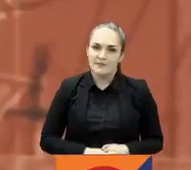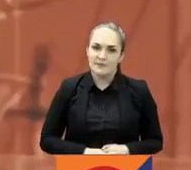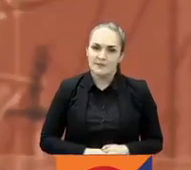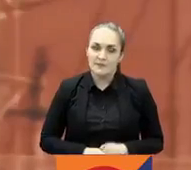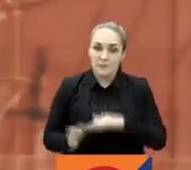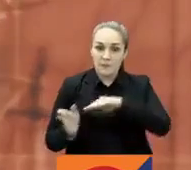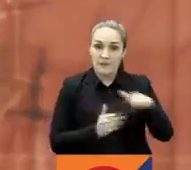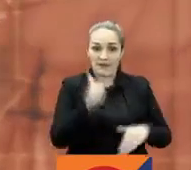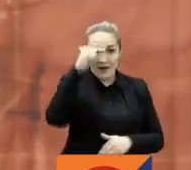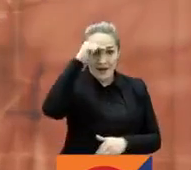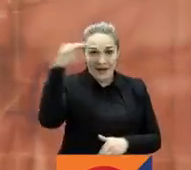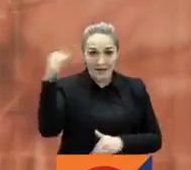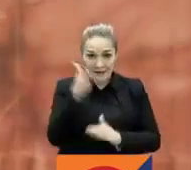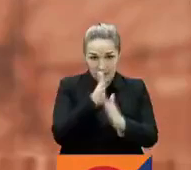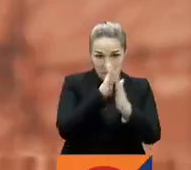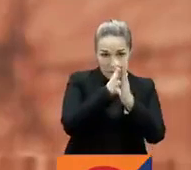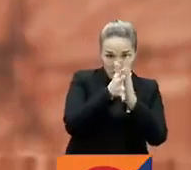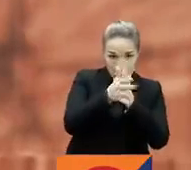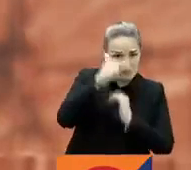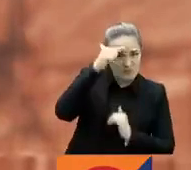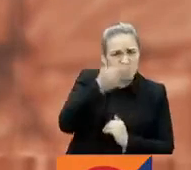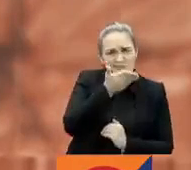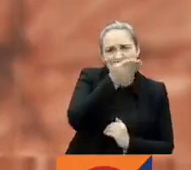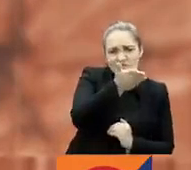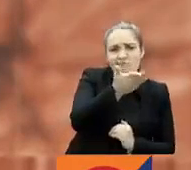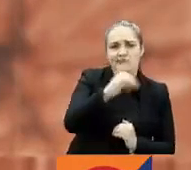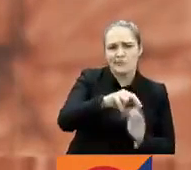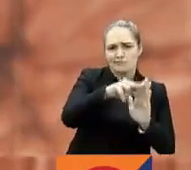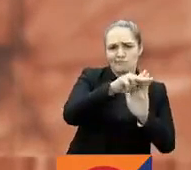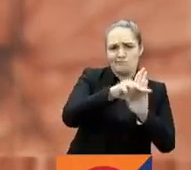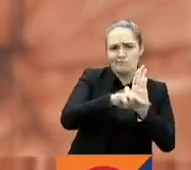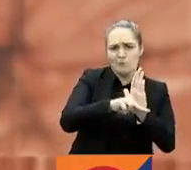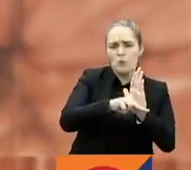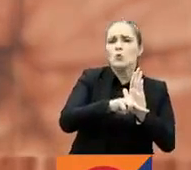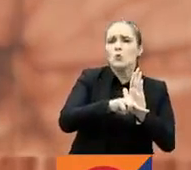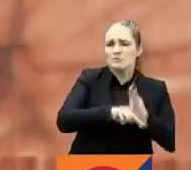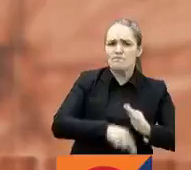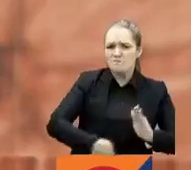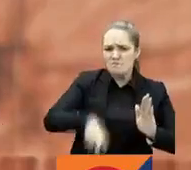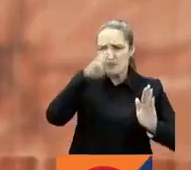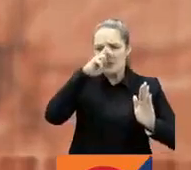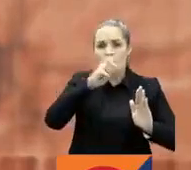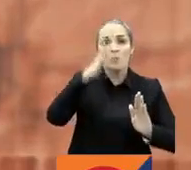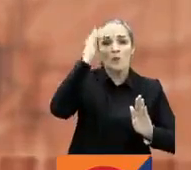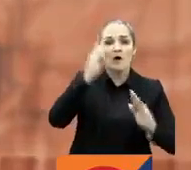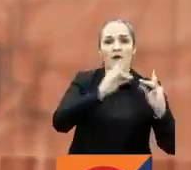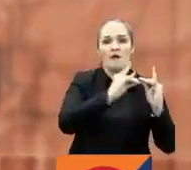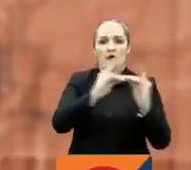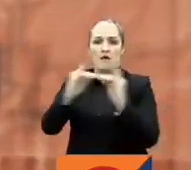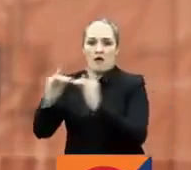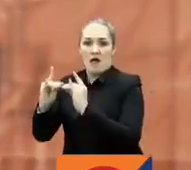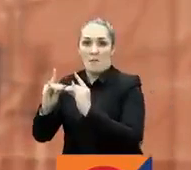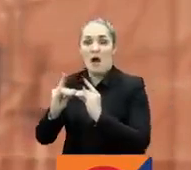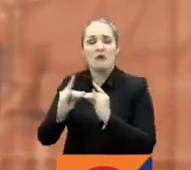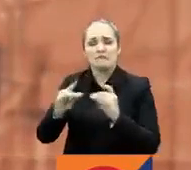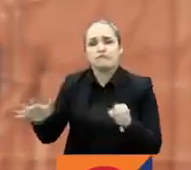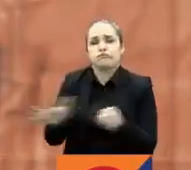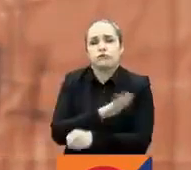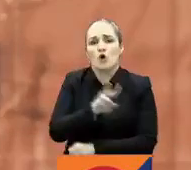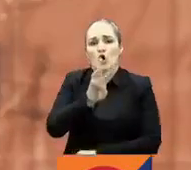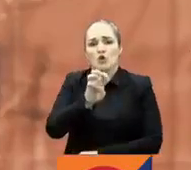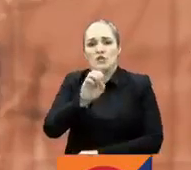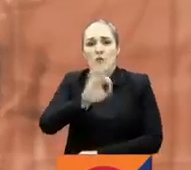Pasamos a Cartagena, donde se extendieron las medidas de protección tras reportar una ocupación de camas UCI superior al 80%. Entre las